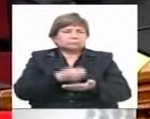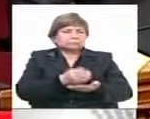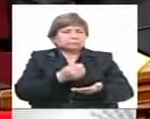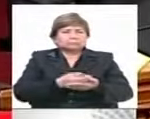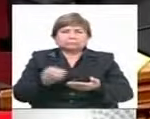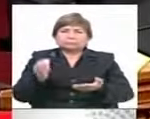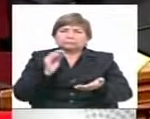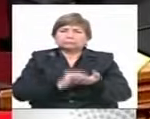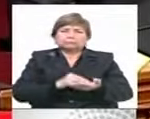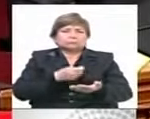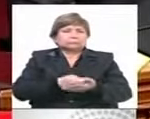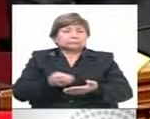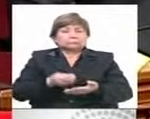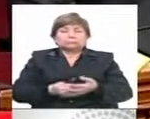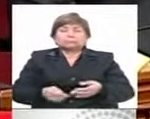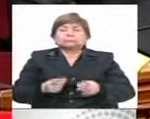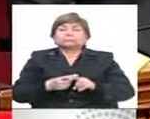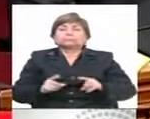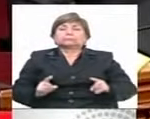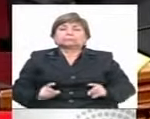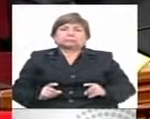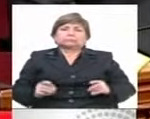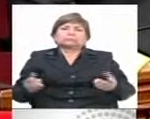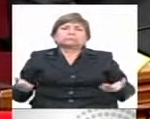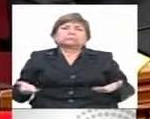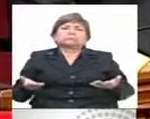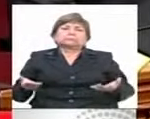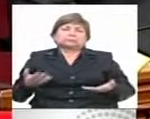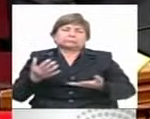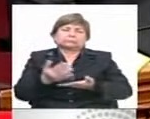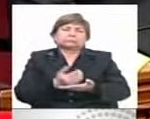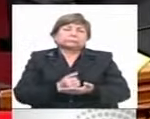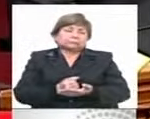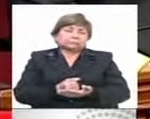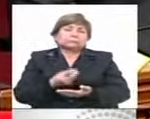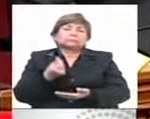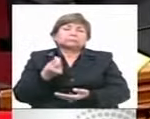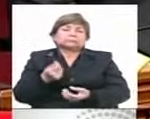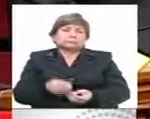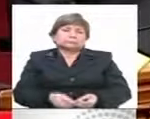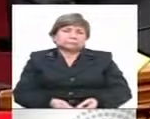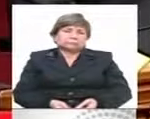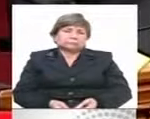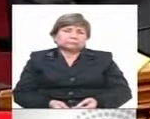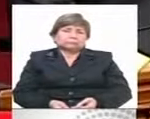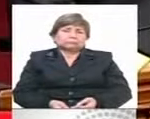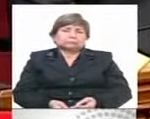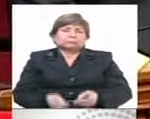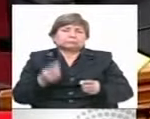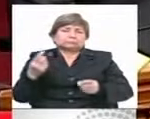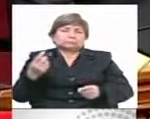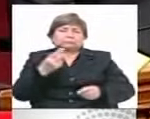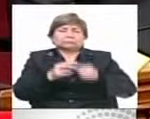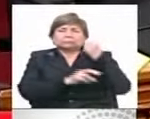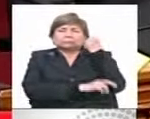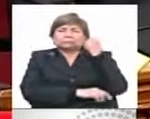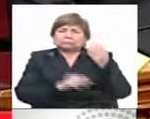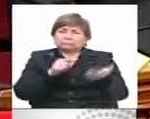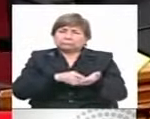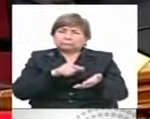y más gastos. Pero ¿de dónde van a sacar el dinero? ¿Van a endeudar al país